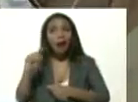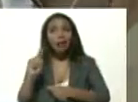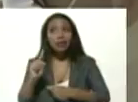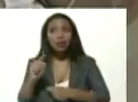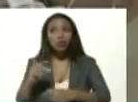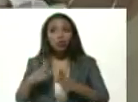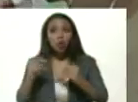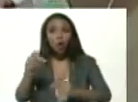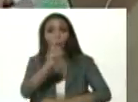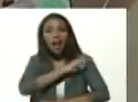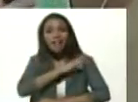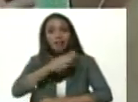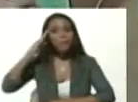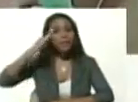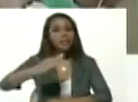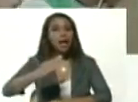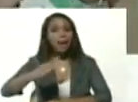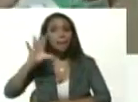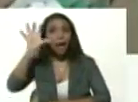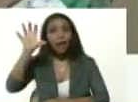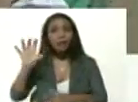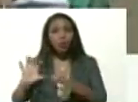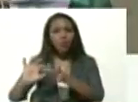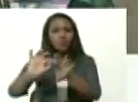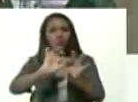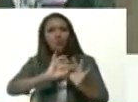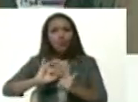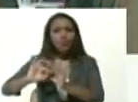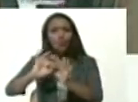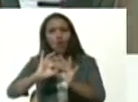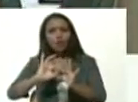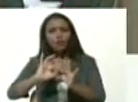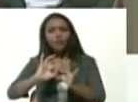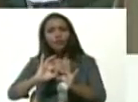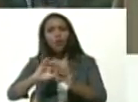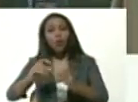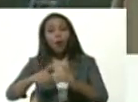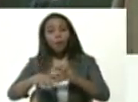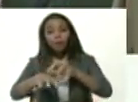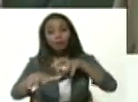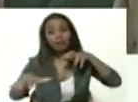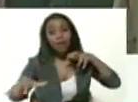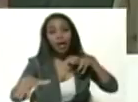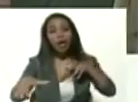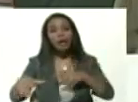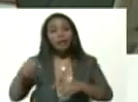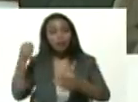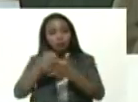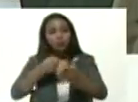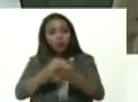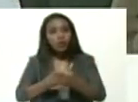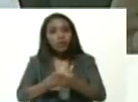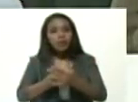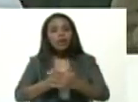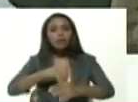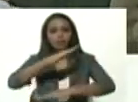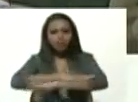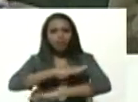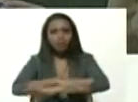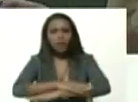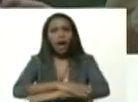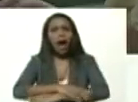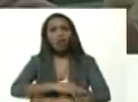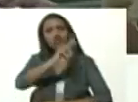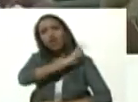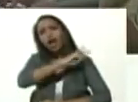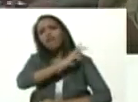los jefes militares del país, unidos, cohesionados, con la mayor moral combativa y subordinados a su comandante en